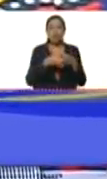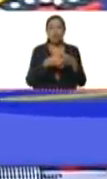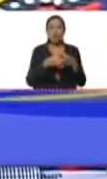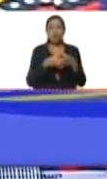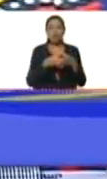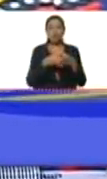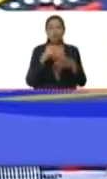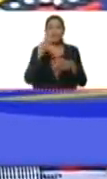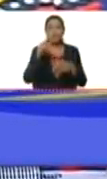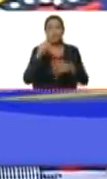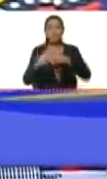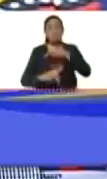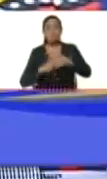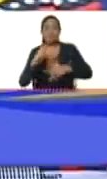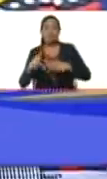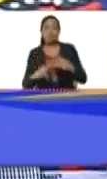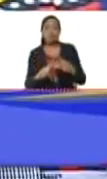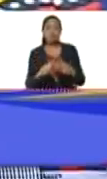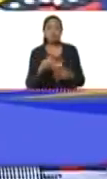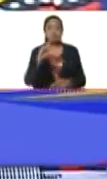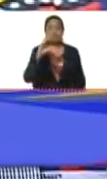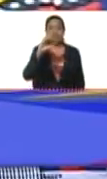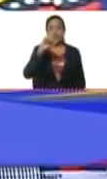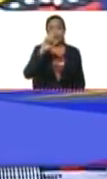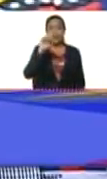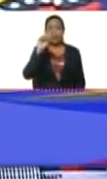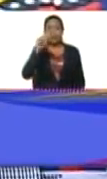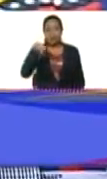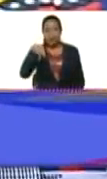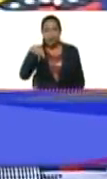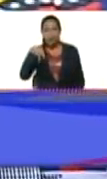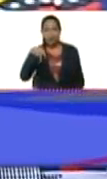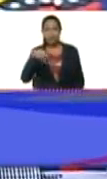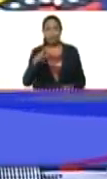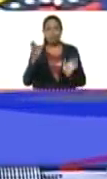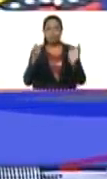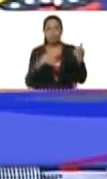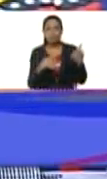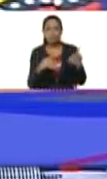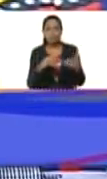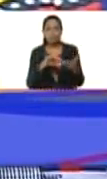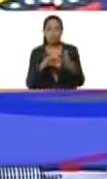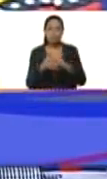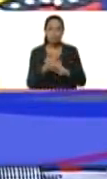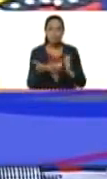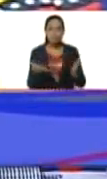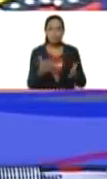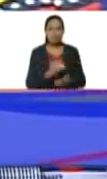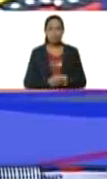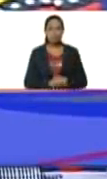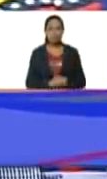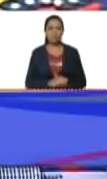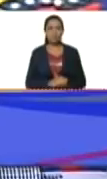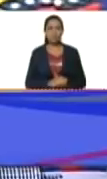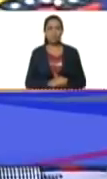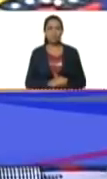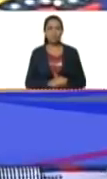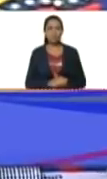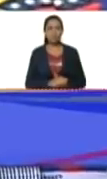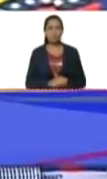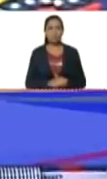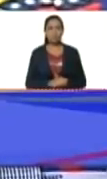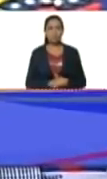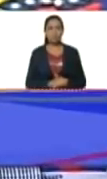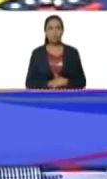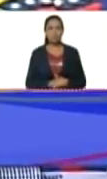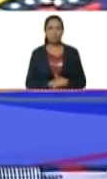y producción, CLAP, CLAP, CLAP, CLAP, CLAP, CLAP, CLAP, CLAP, CLAP,